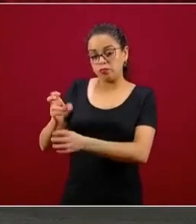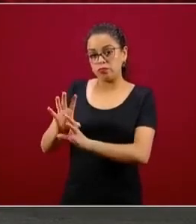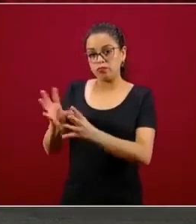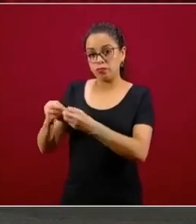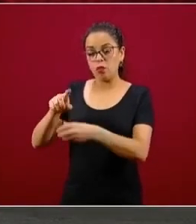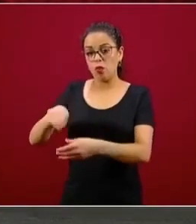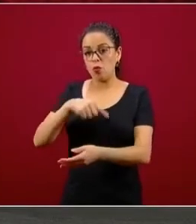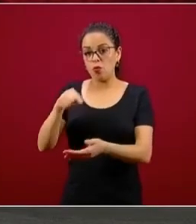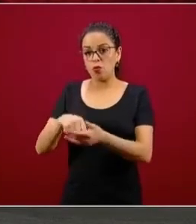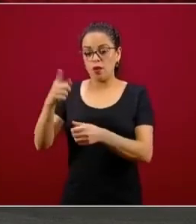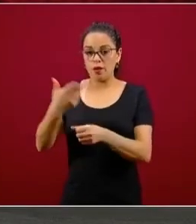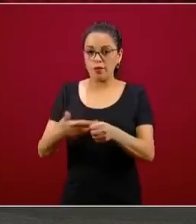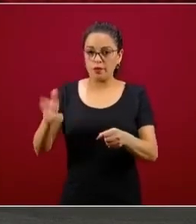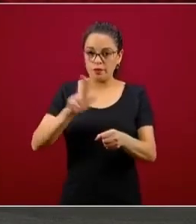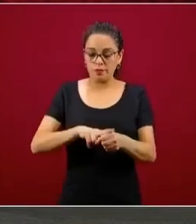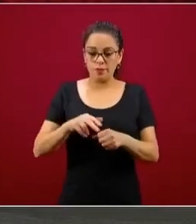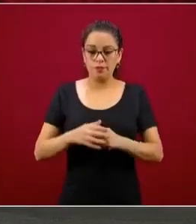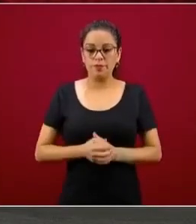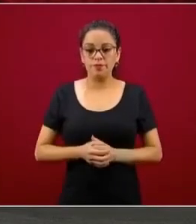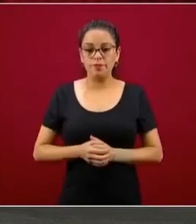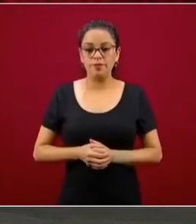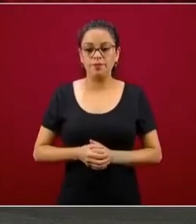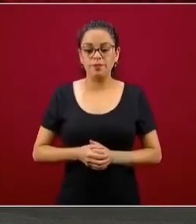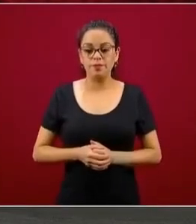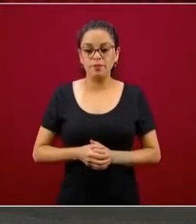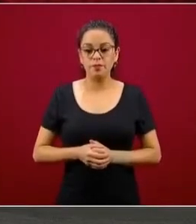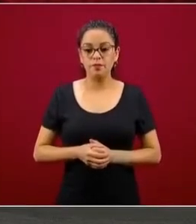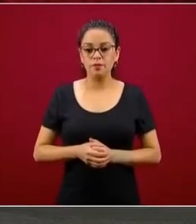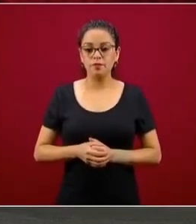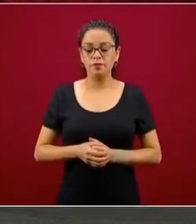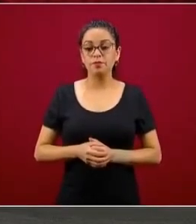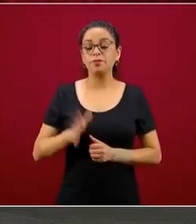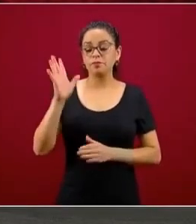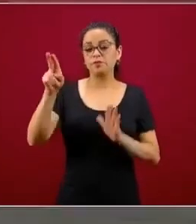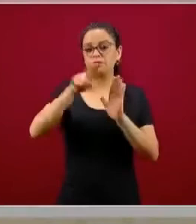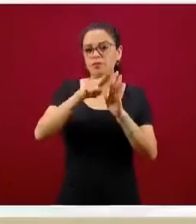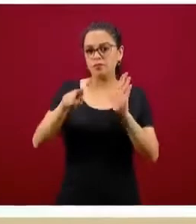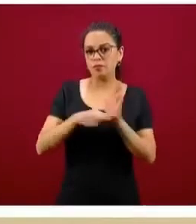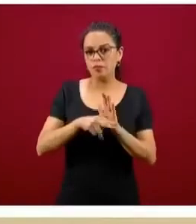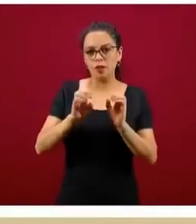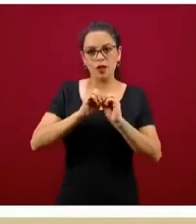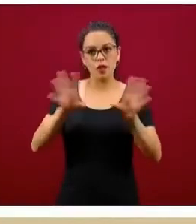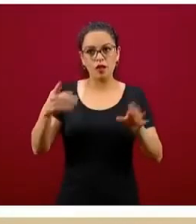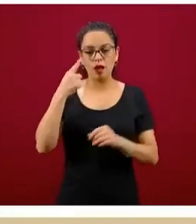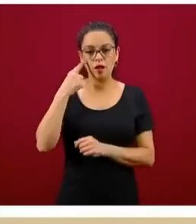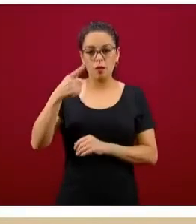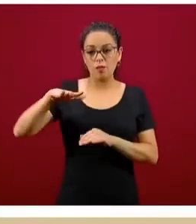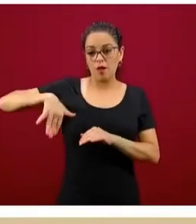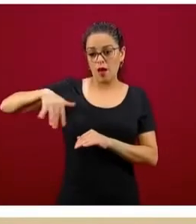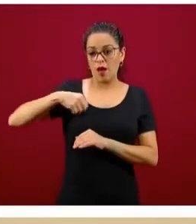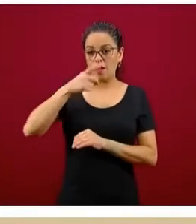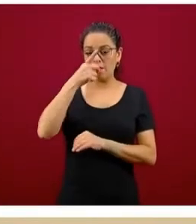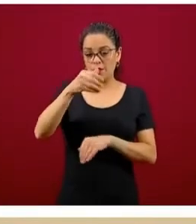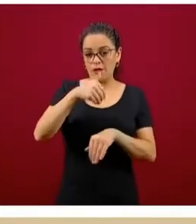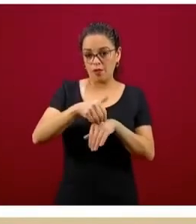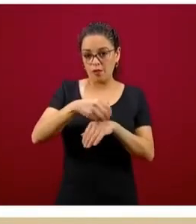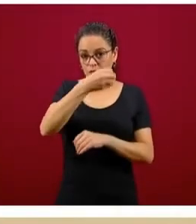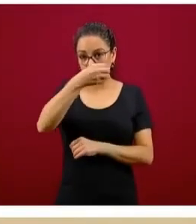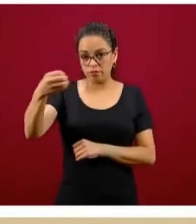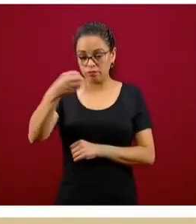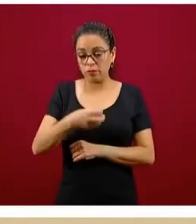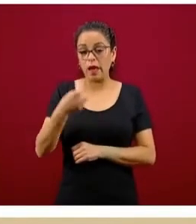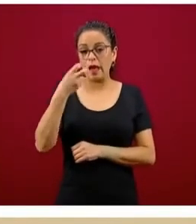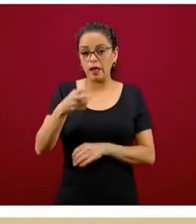de salud. Un elemento que es un estándar que además está definido en las normas que hemos mencionado es la ruta